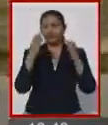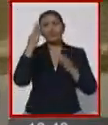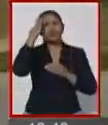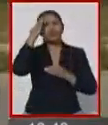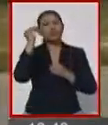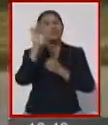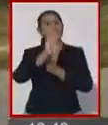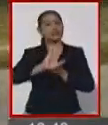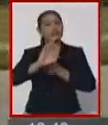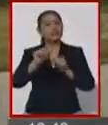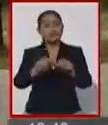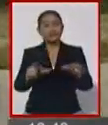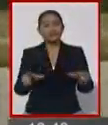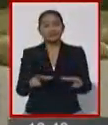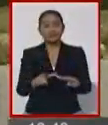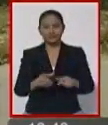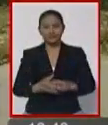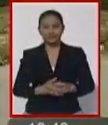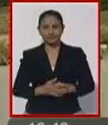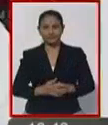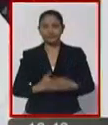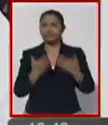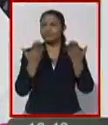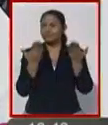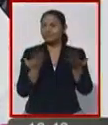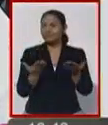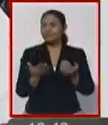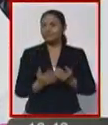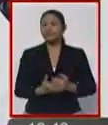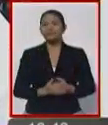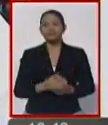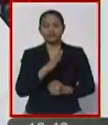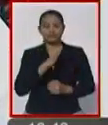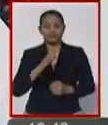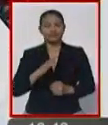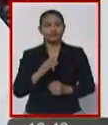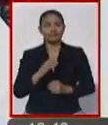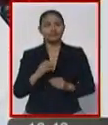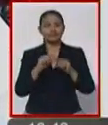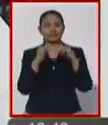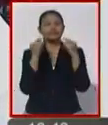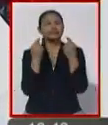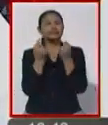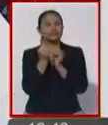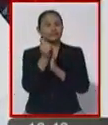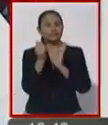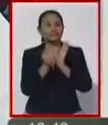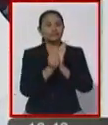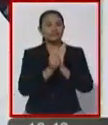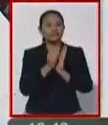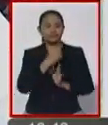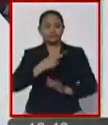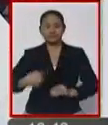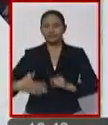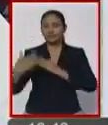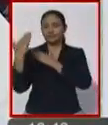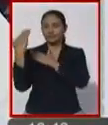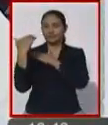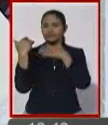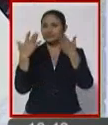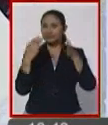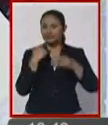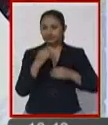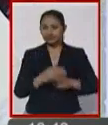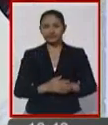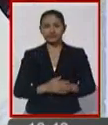por no proteger los predios de la sede. Hay un comité colegiado de abogados de Real Santa Cruz que